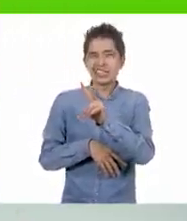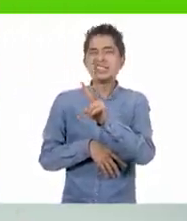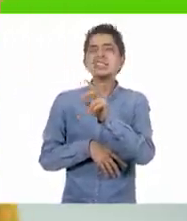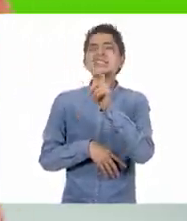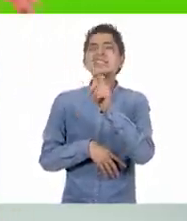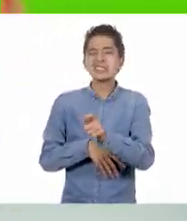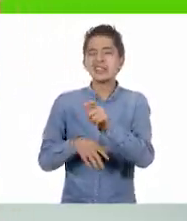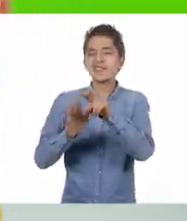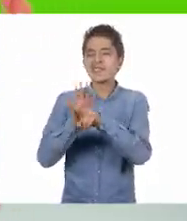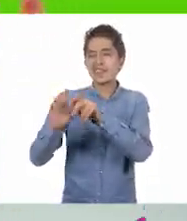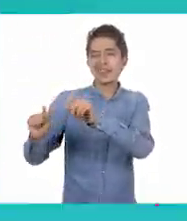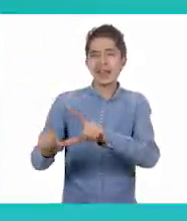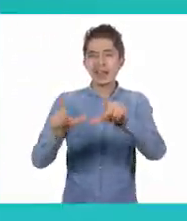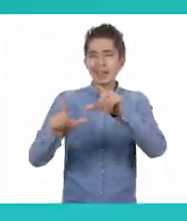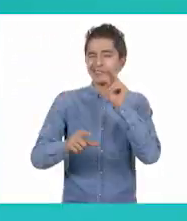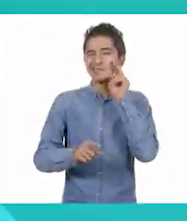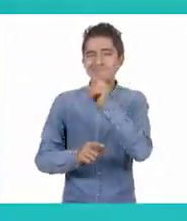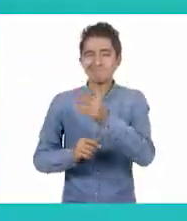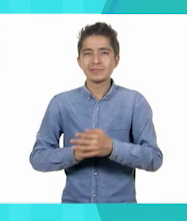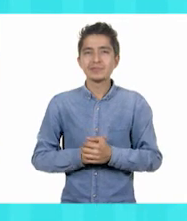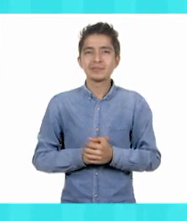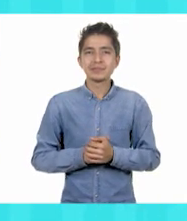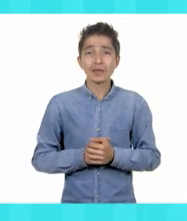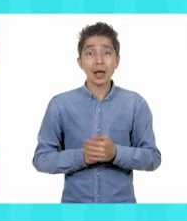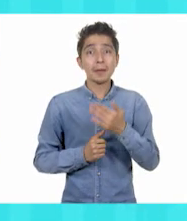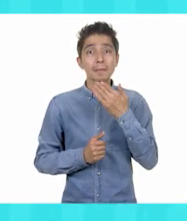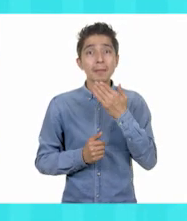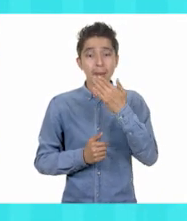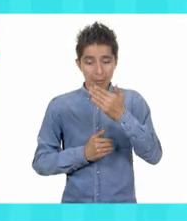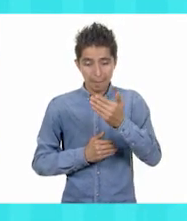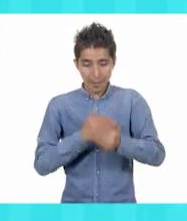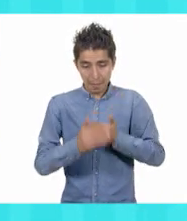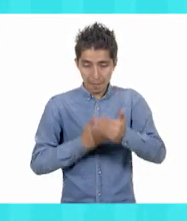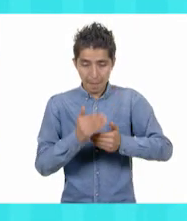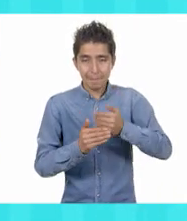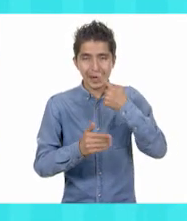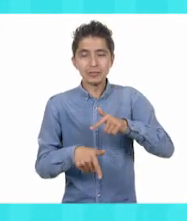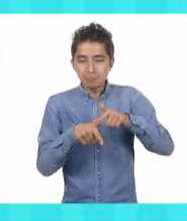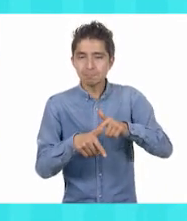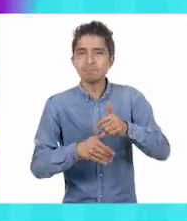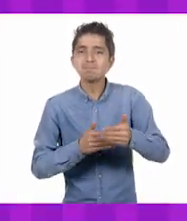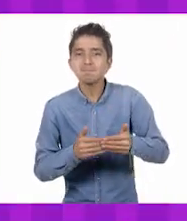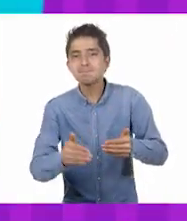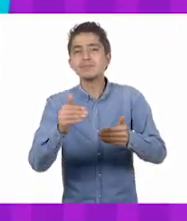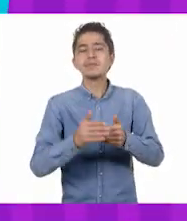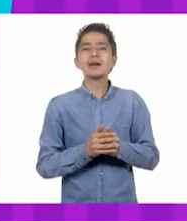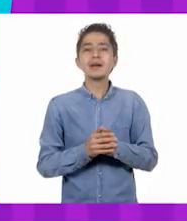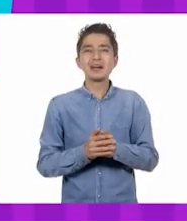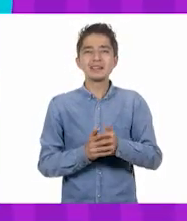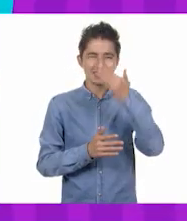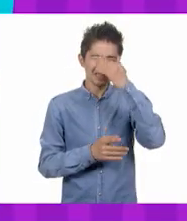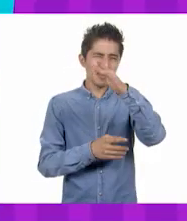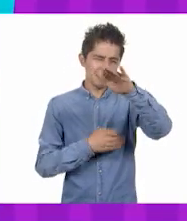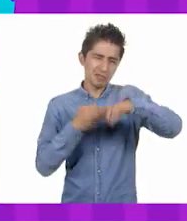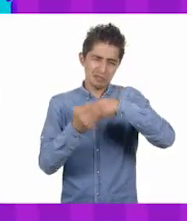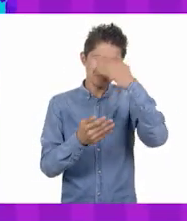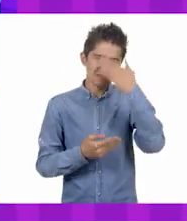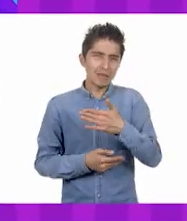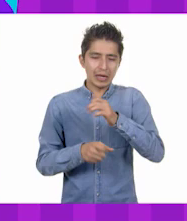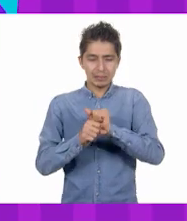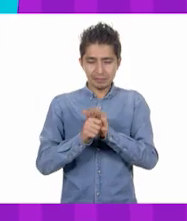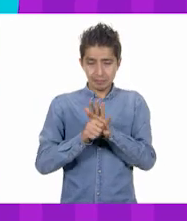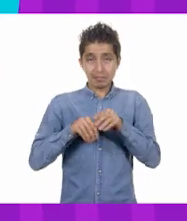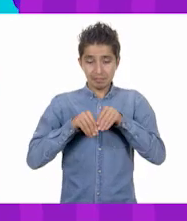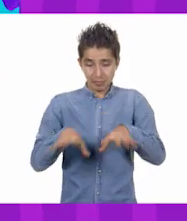un breve video. Buenas prácticas para seguir adelante. Como todos sabemos, la COVID-19 es